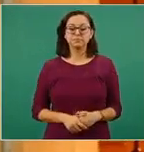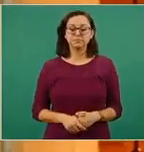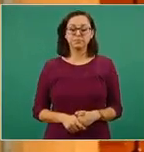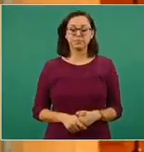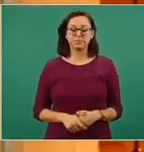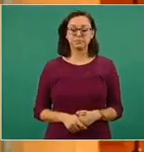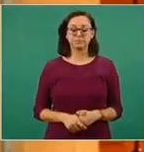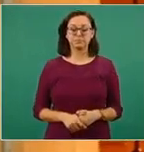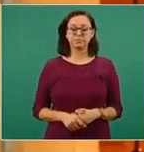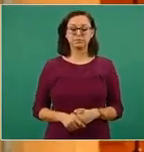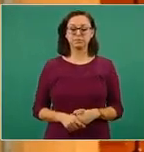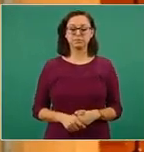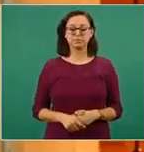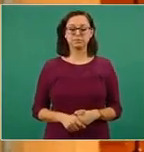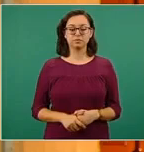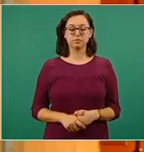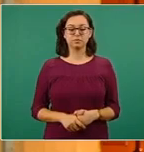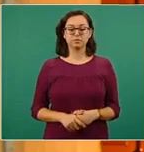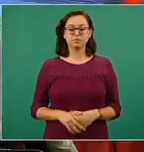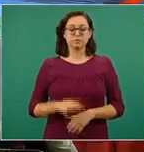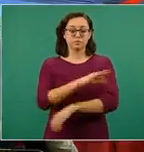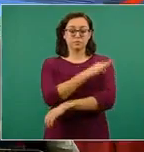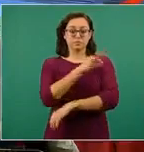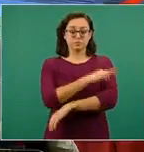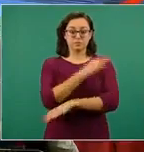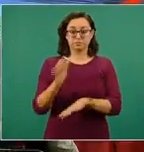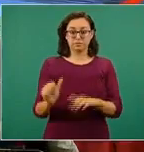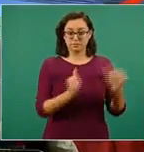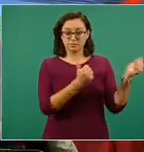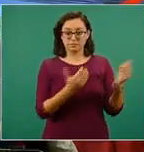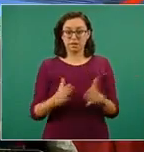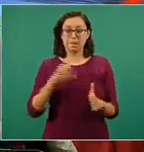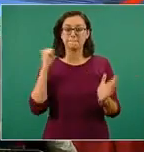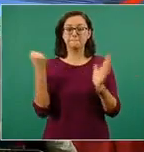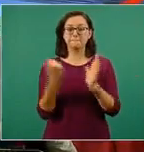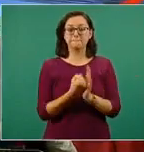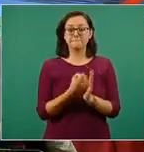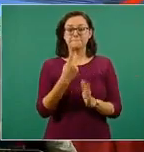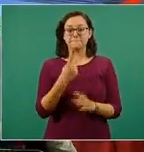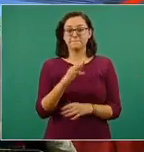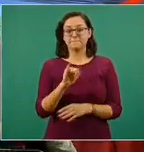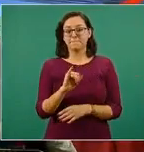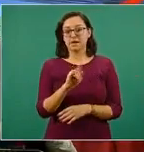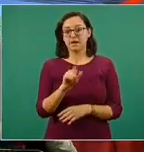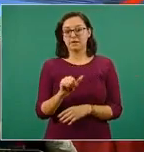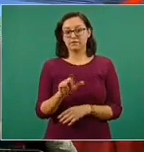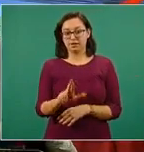Arribaron más vacunas del laboratorio Pfizer-BioNTech,